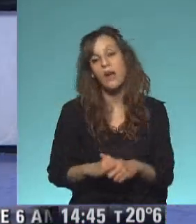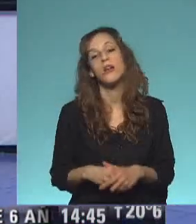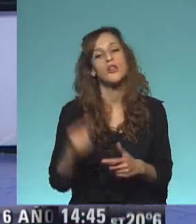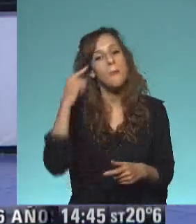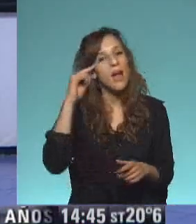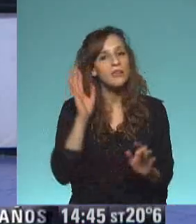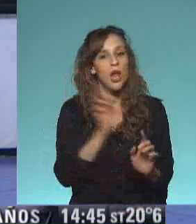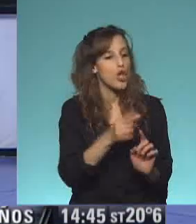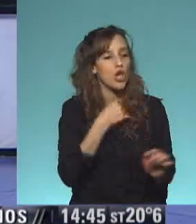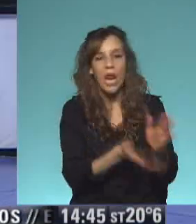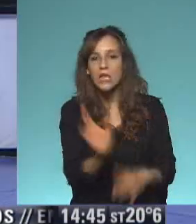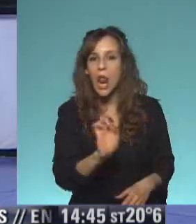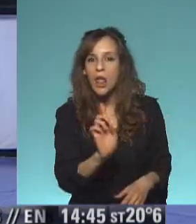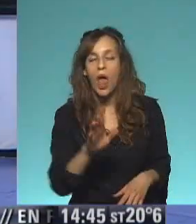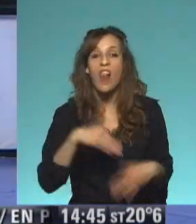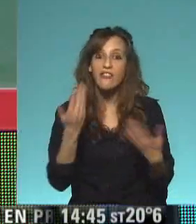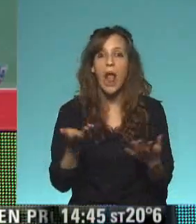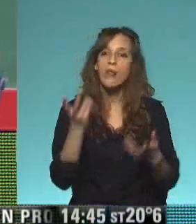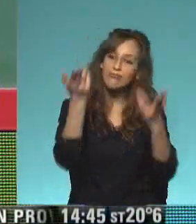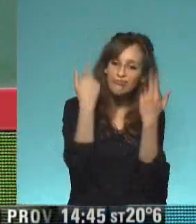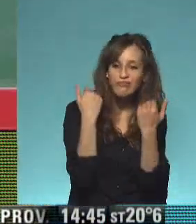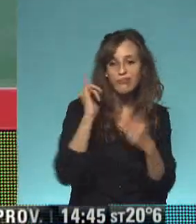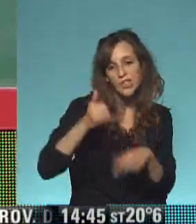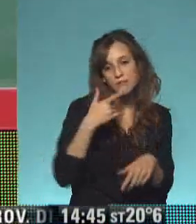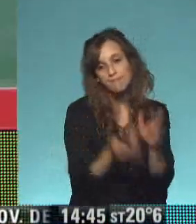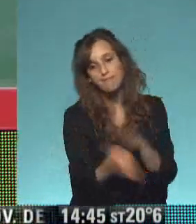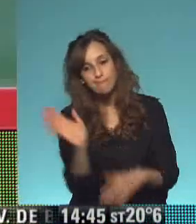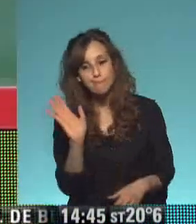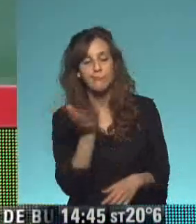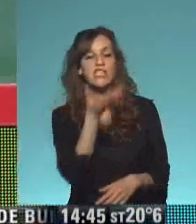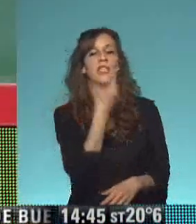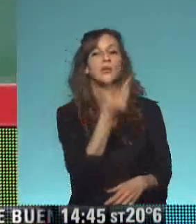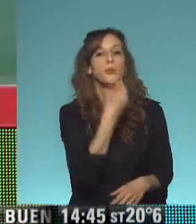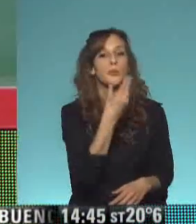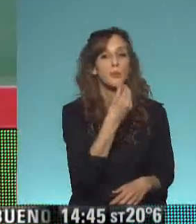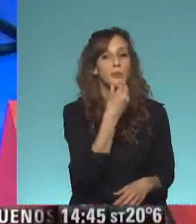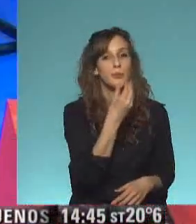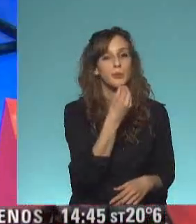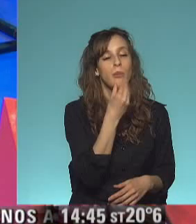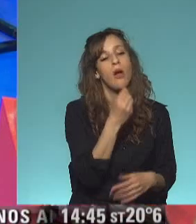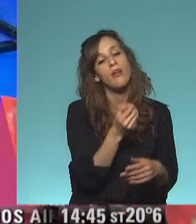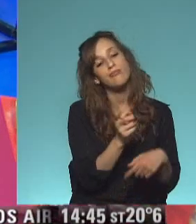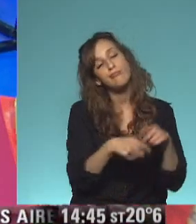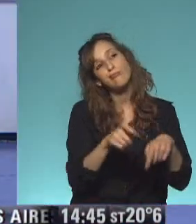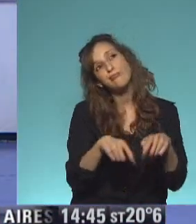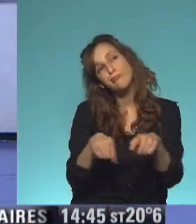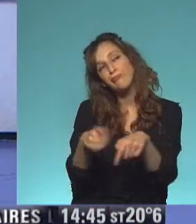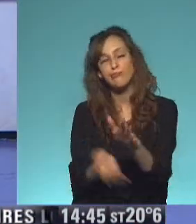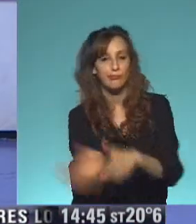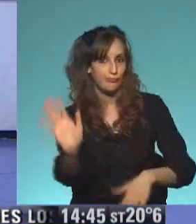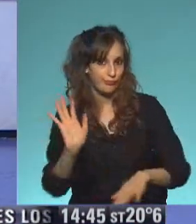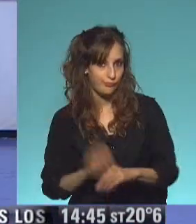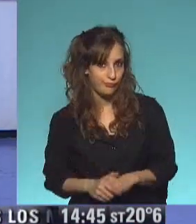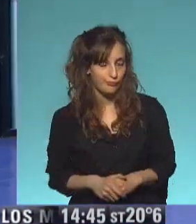hacer nada. Yo también pensé que nunca nadie hacía nada. Pero al final se van, ¿vieron? Dice, el hombre si quiere correr a la vaca, la vaca si